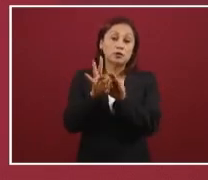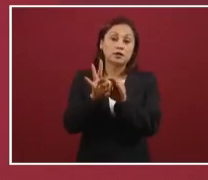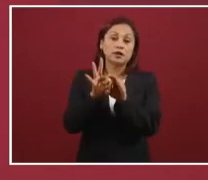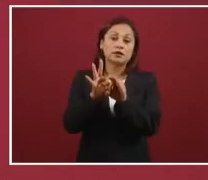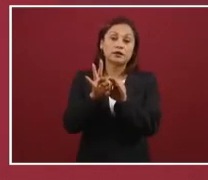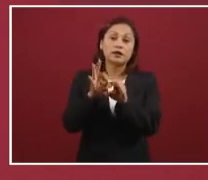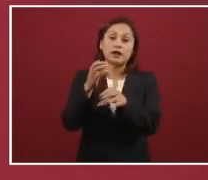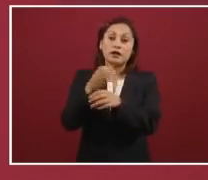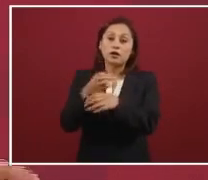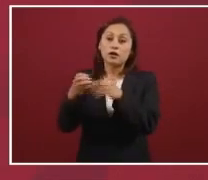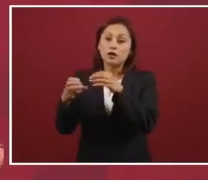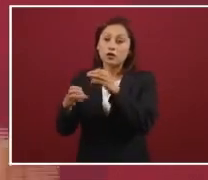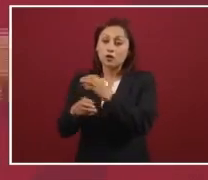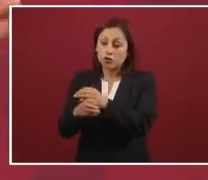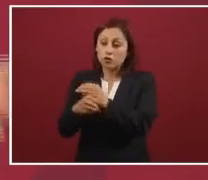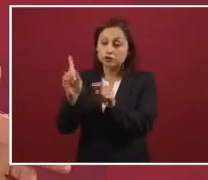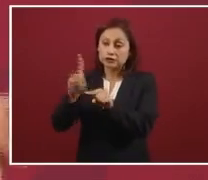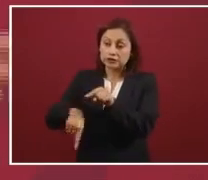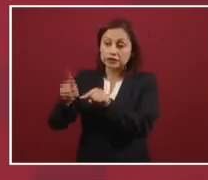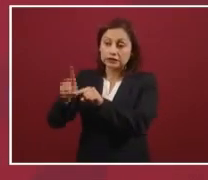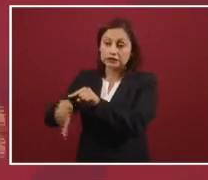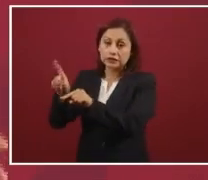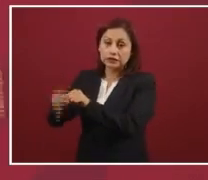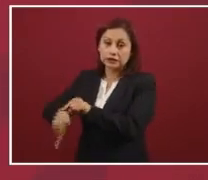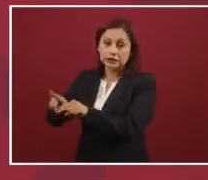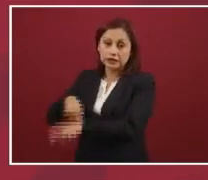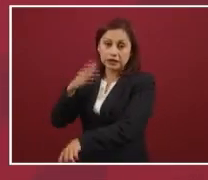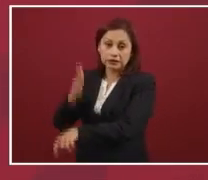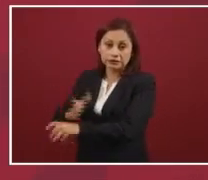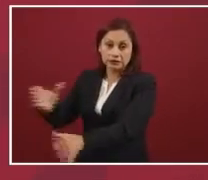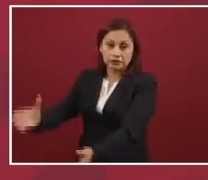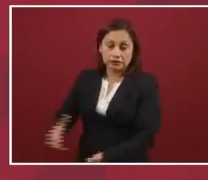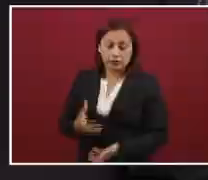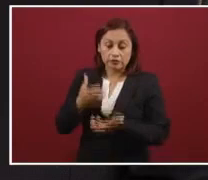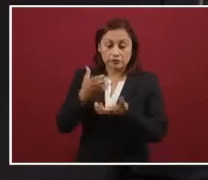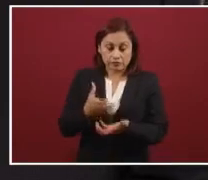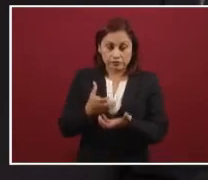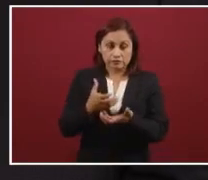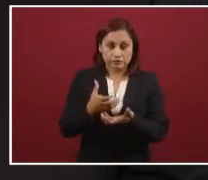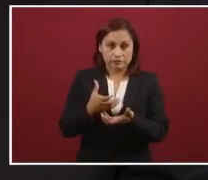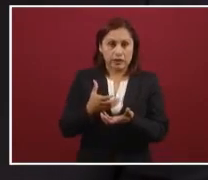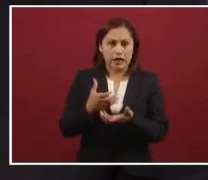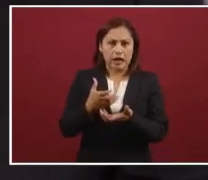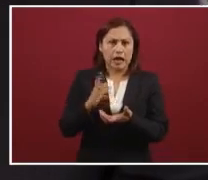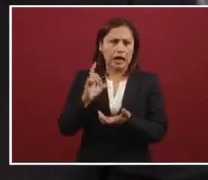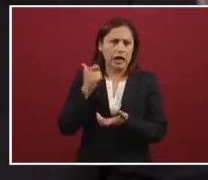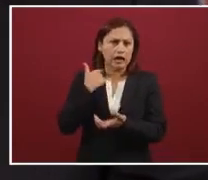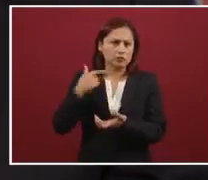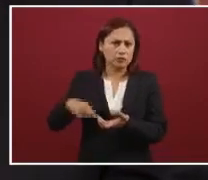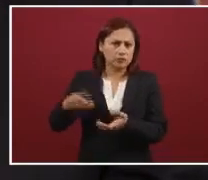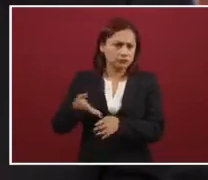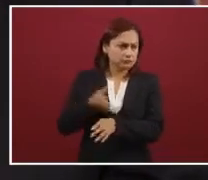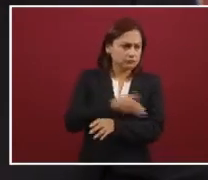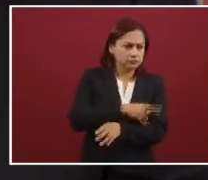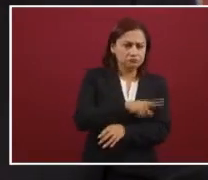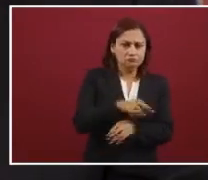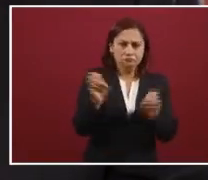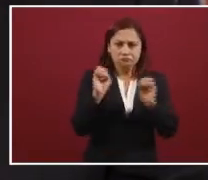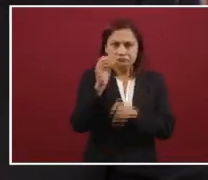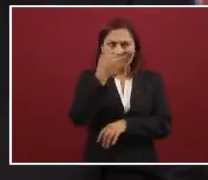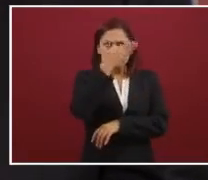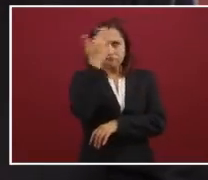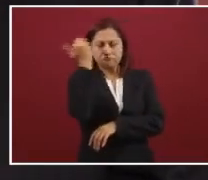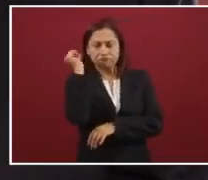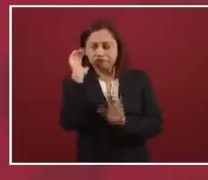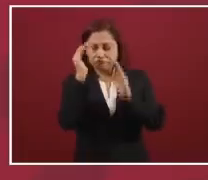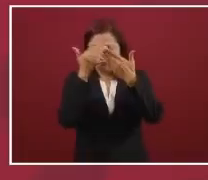confiscados, que antes no se sabía a dónde iban a parar, ahora ya se estén entregando.